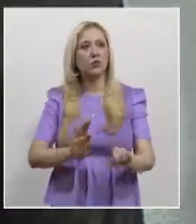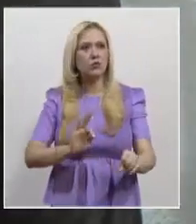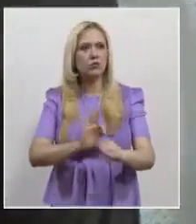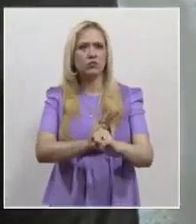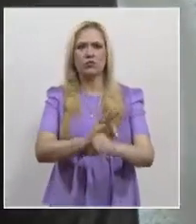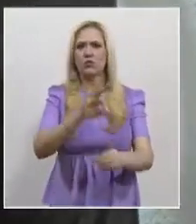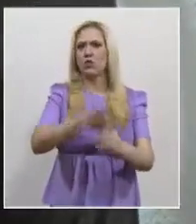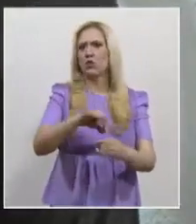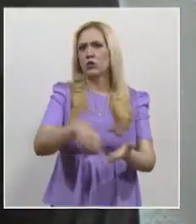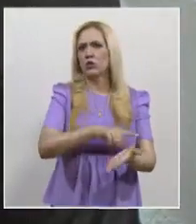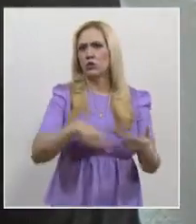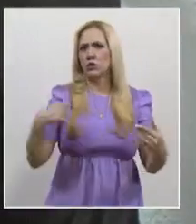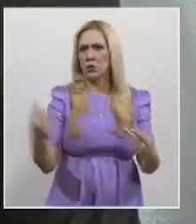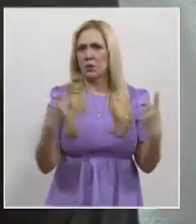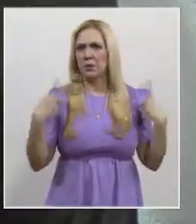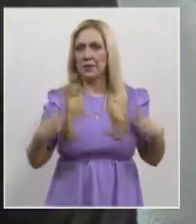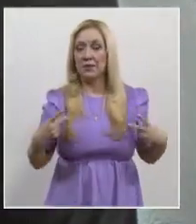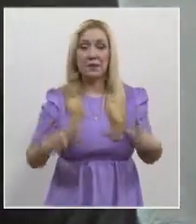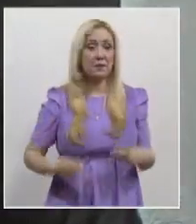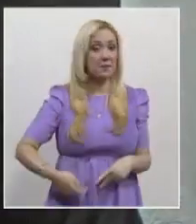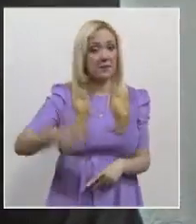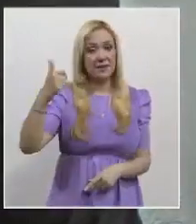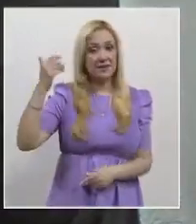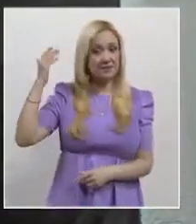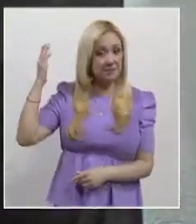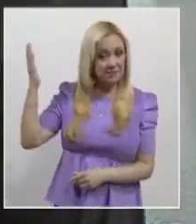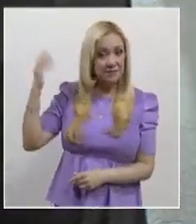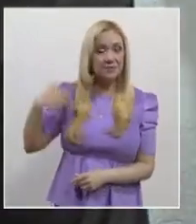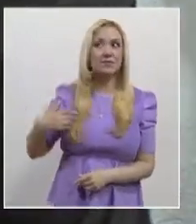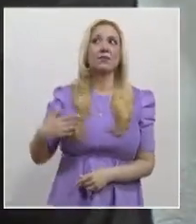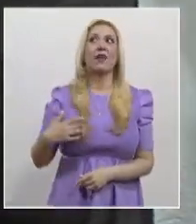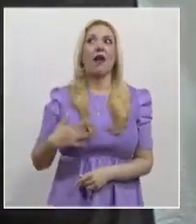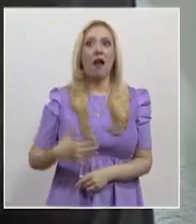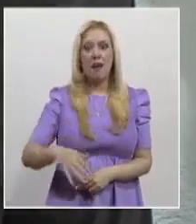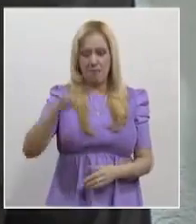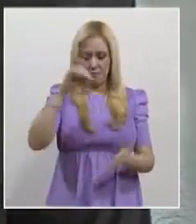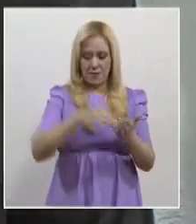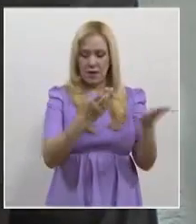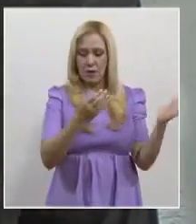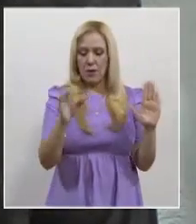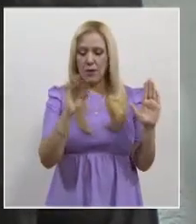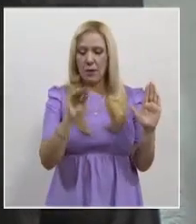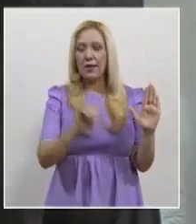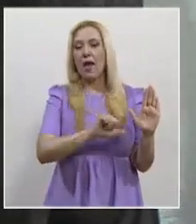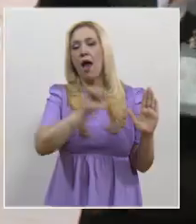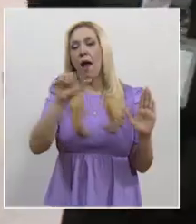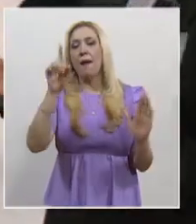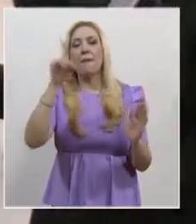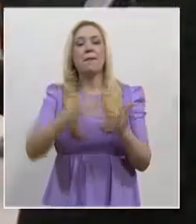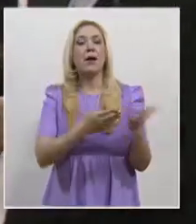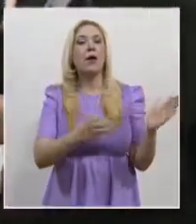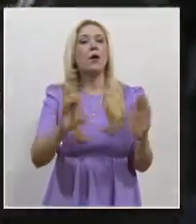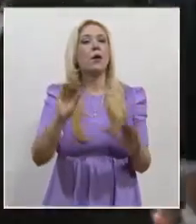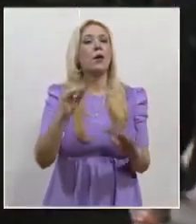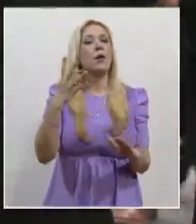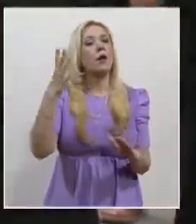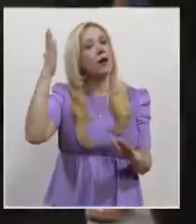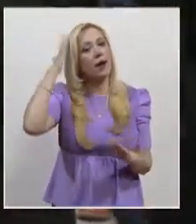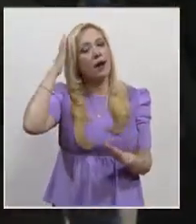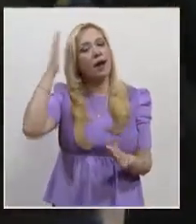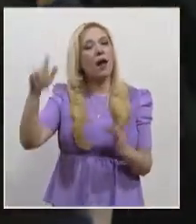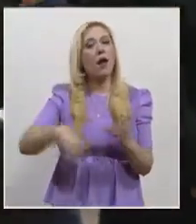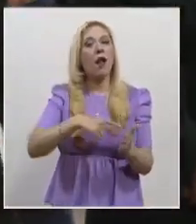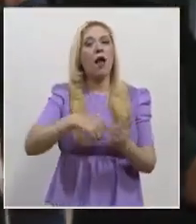voto de la ciudadanía. Esta placa también nos recuerda que de 1990 a 1994 fue sede del